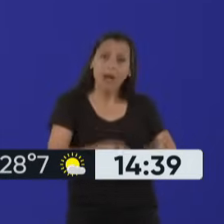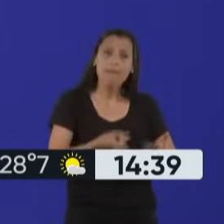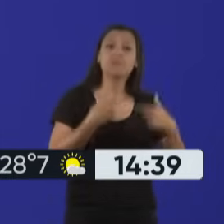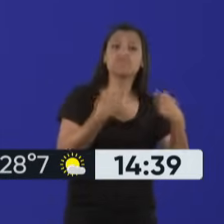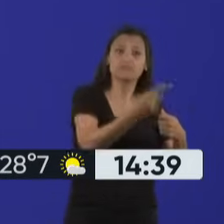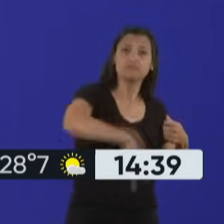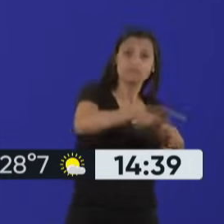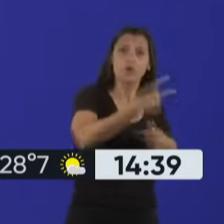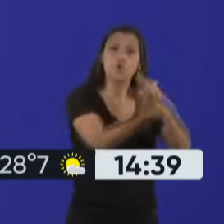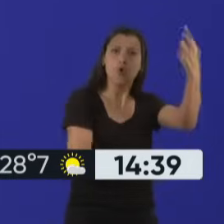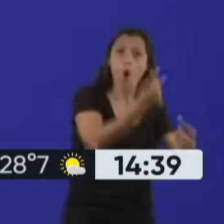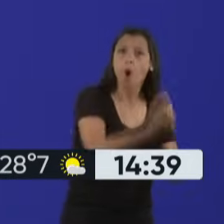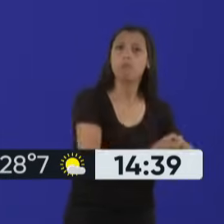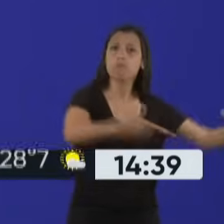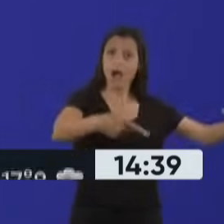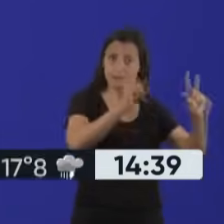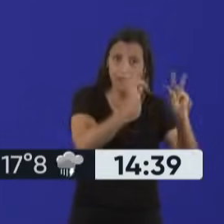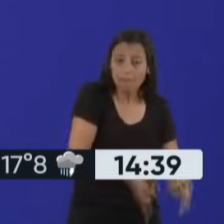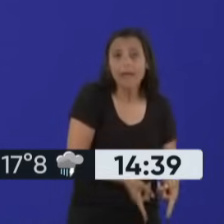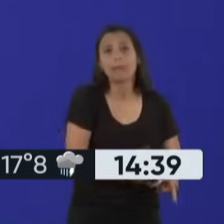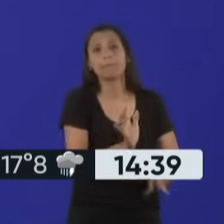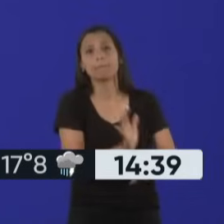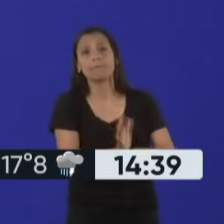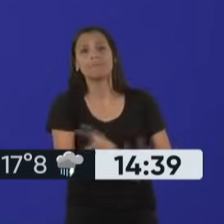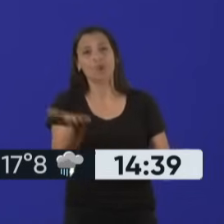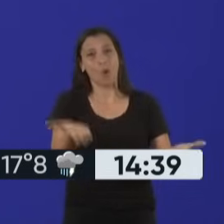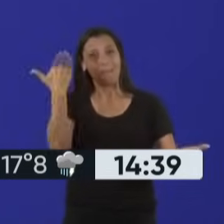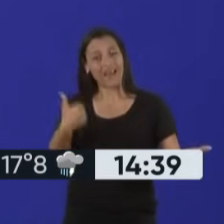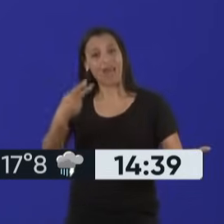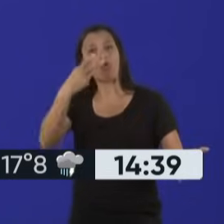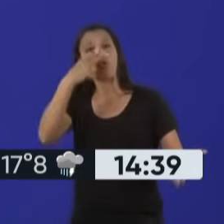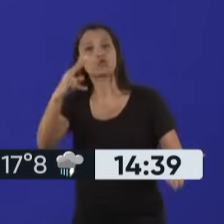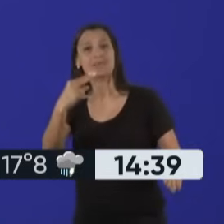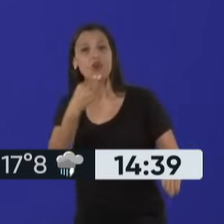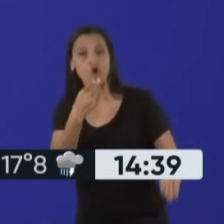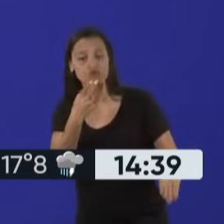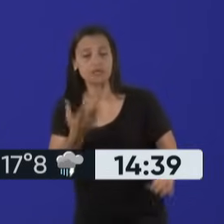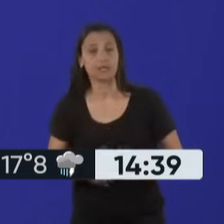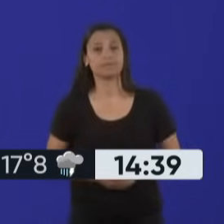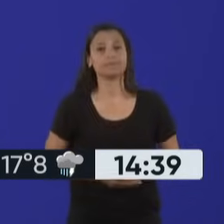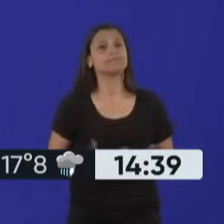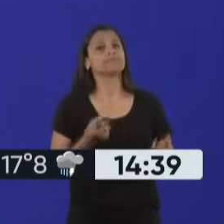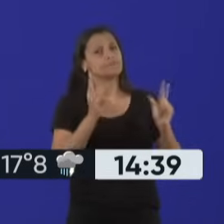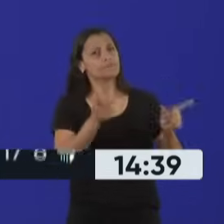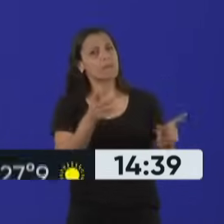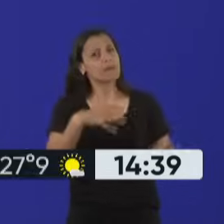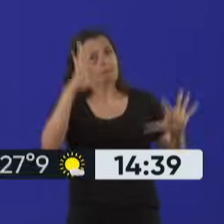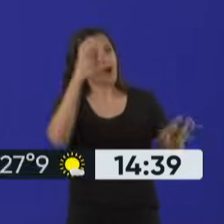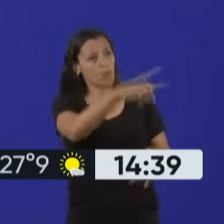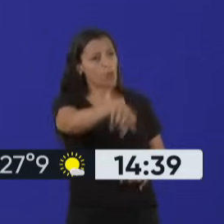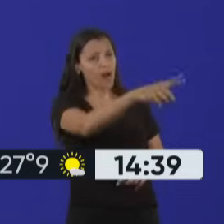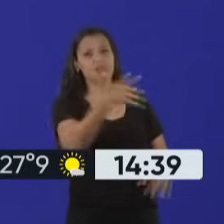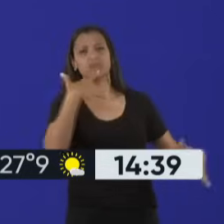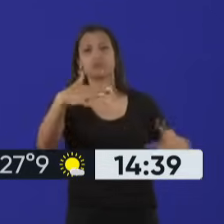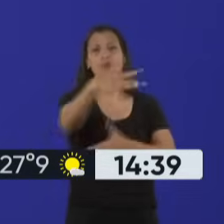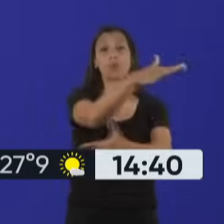los máximos históricos, es decir, en línea con los del 2011. Y recuerdo que también decían que